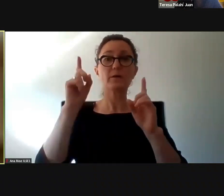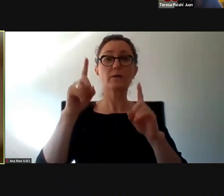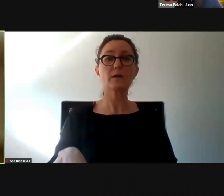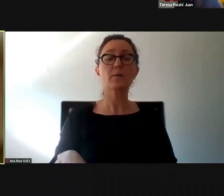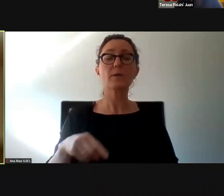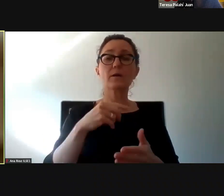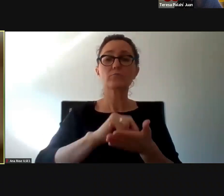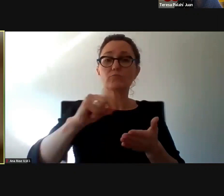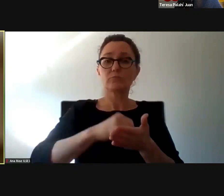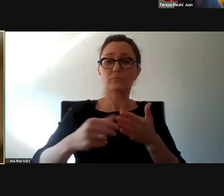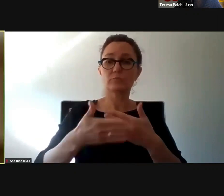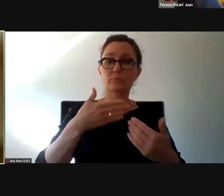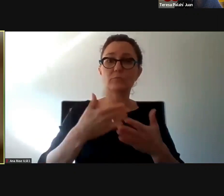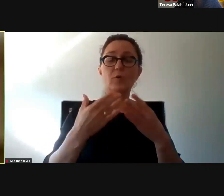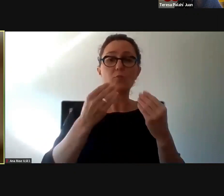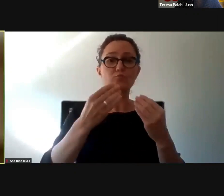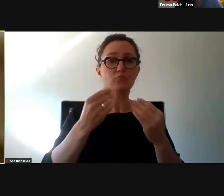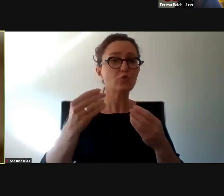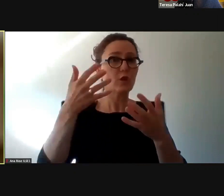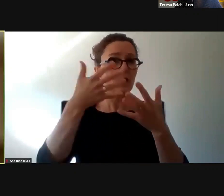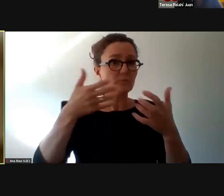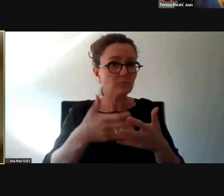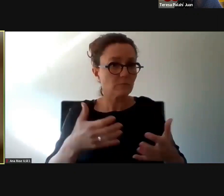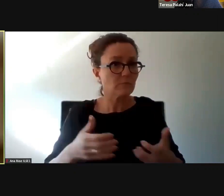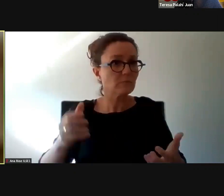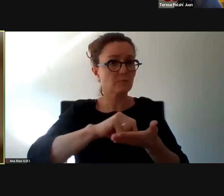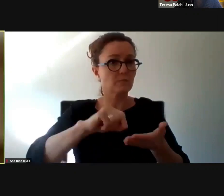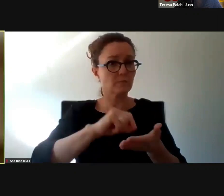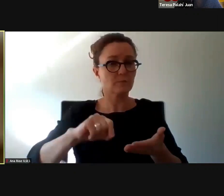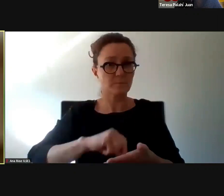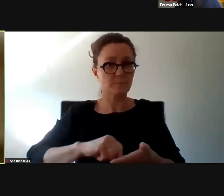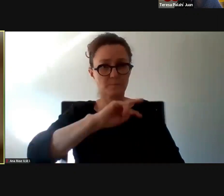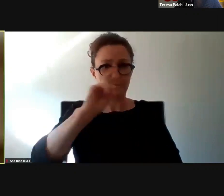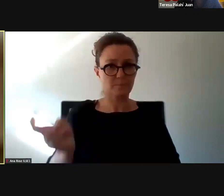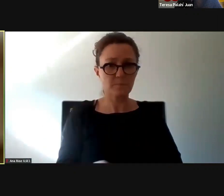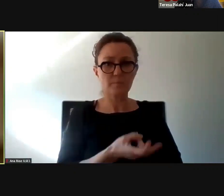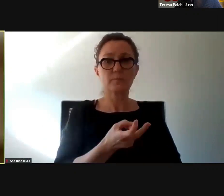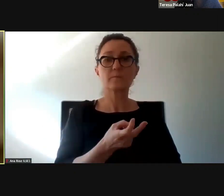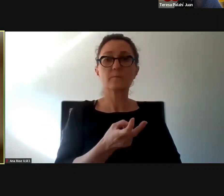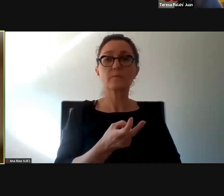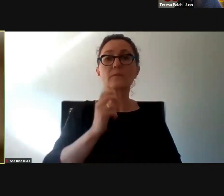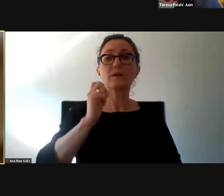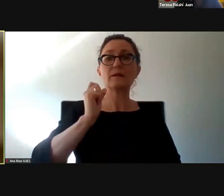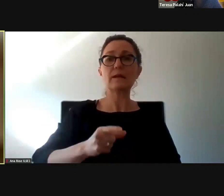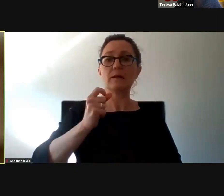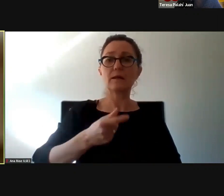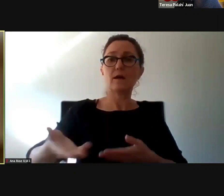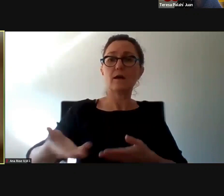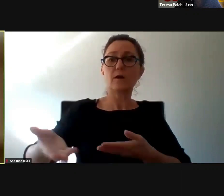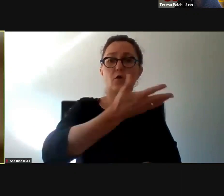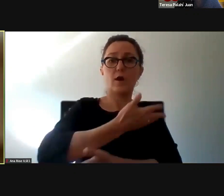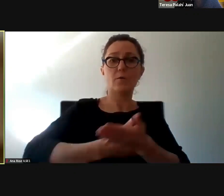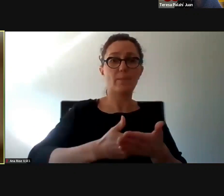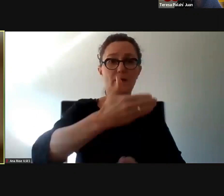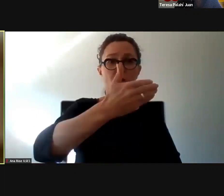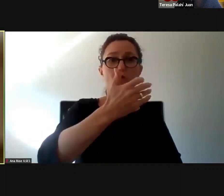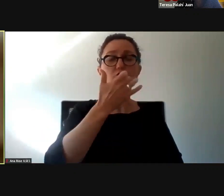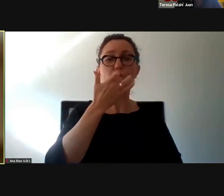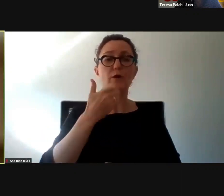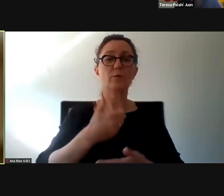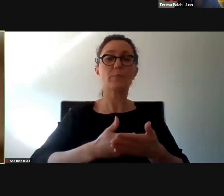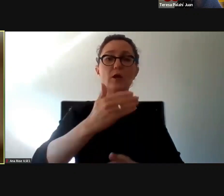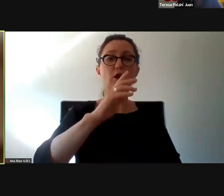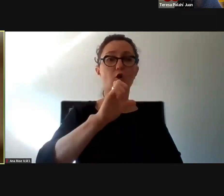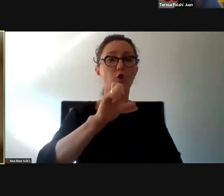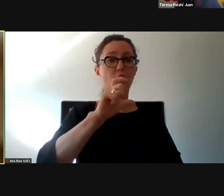muchas publicaciones y obras. Colabora habitualmente en distintos periódicos, como es el periódico El País y